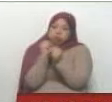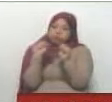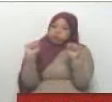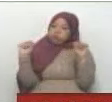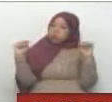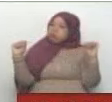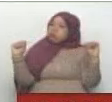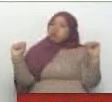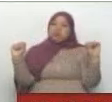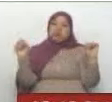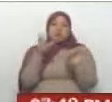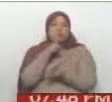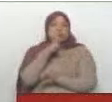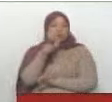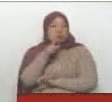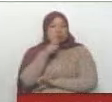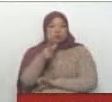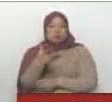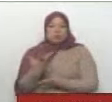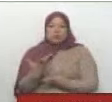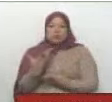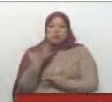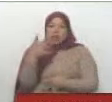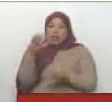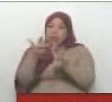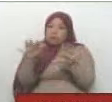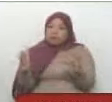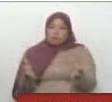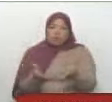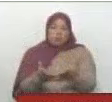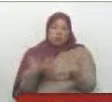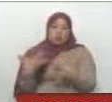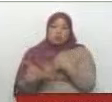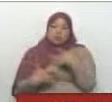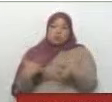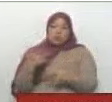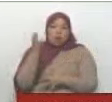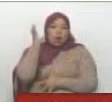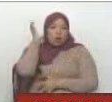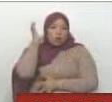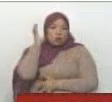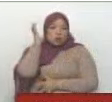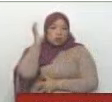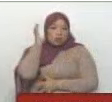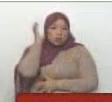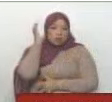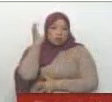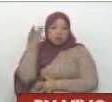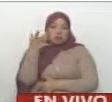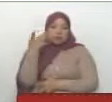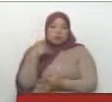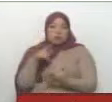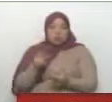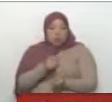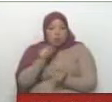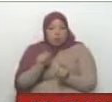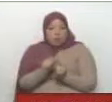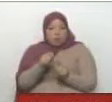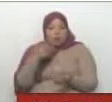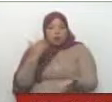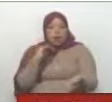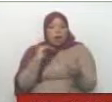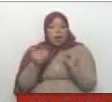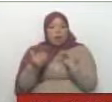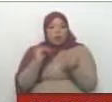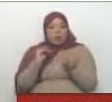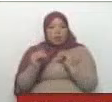indignación. Pero estas cosas que están pasando están creando la conciencia, el sustrato espiritual y ético